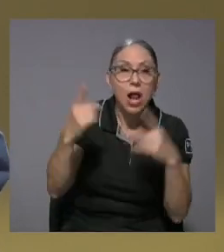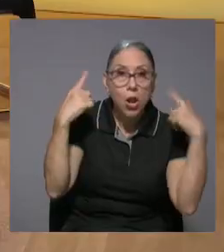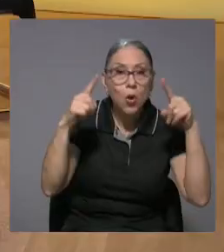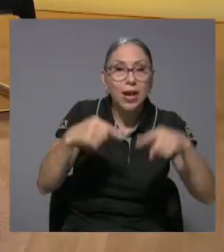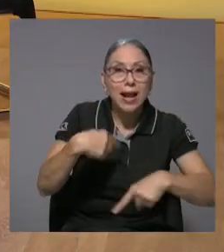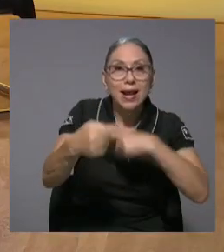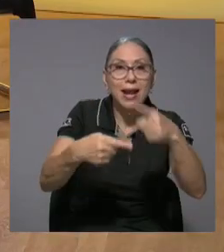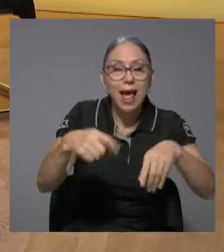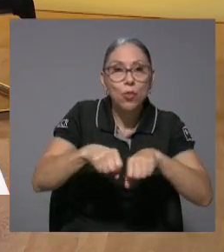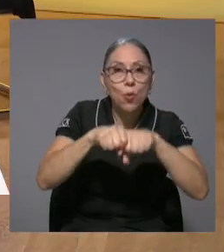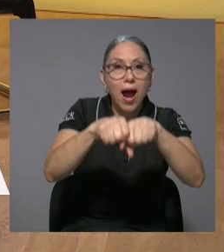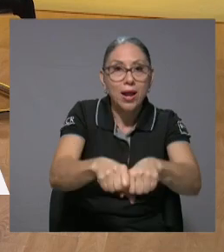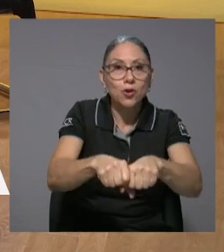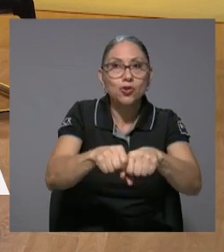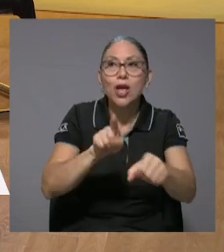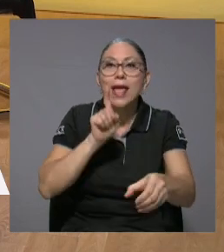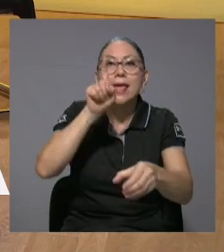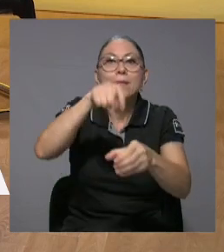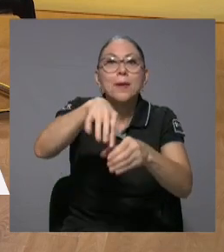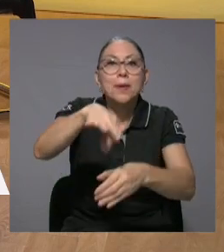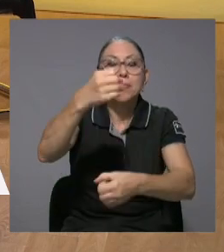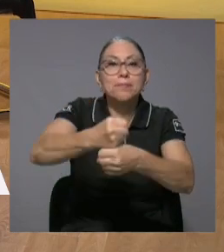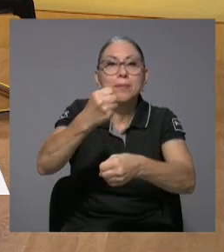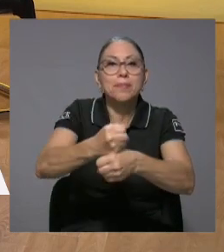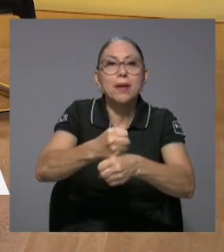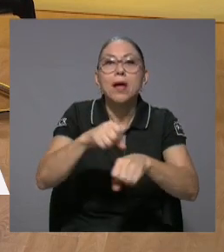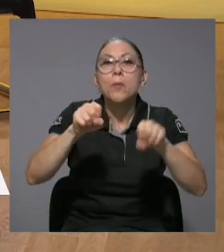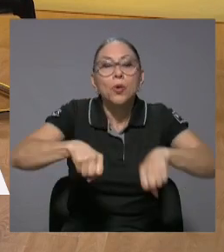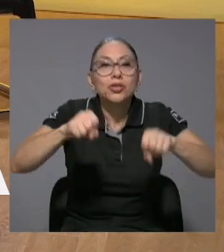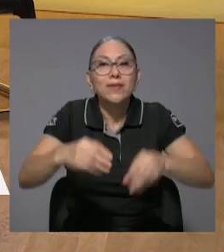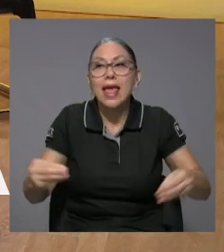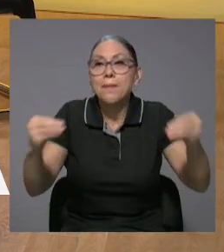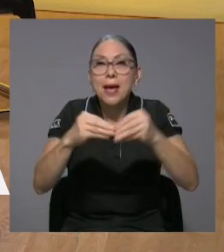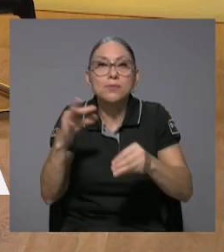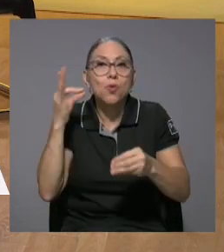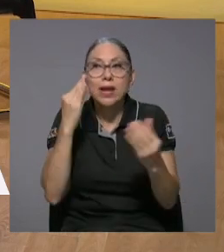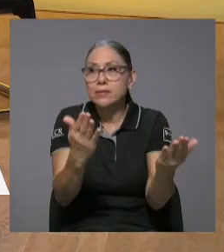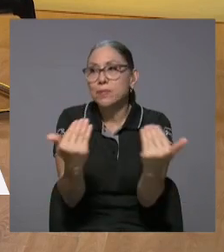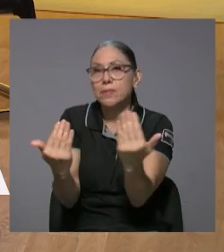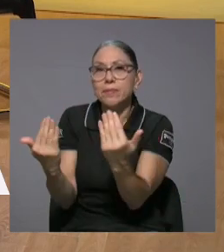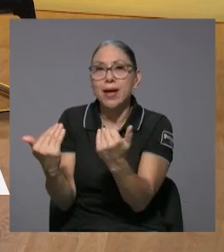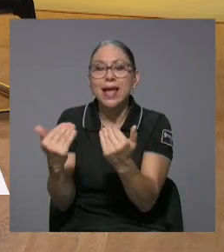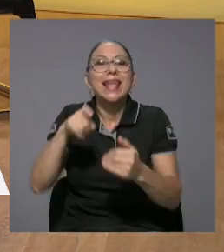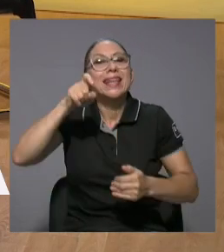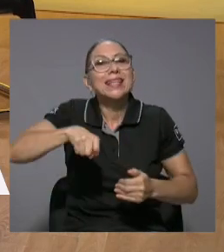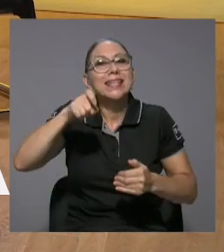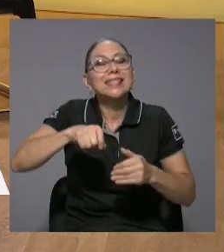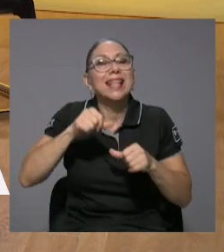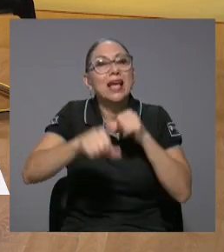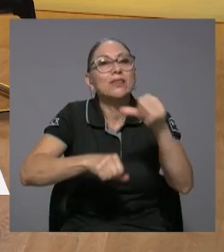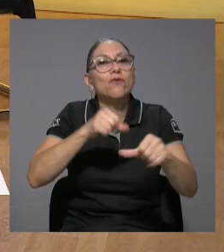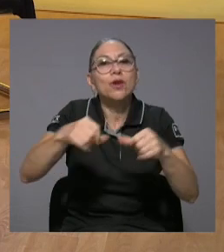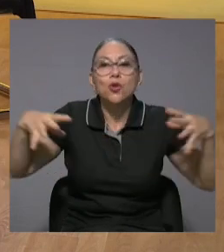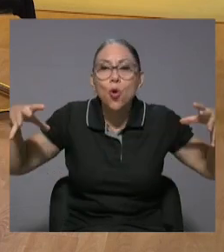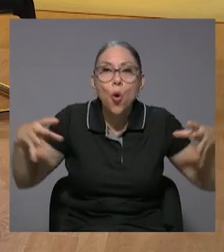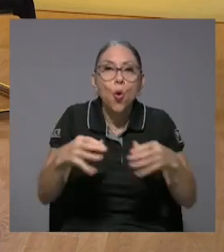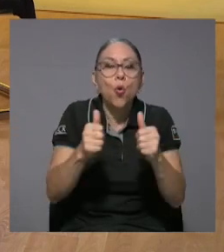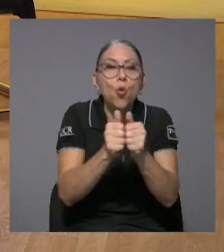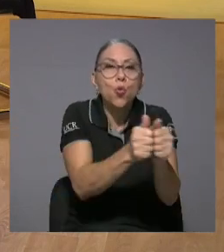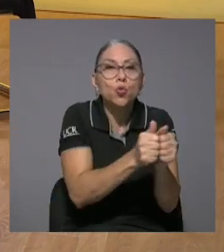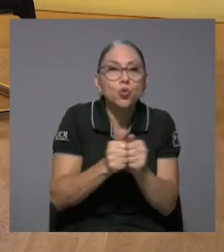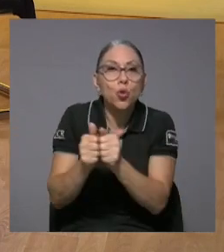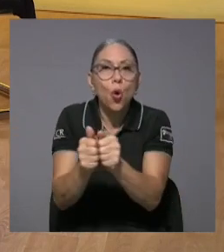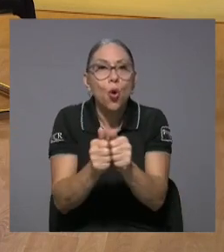laboral. La posibilidad de traer más mujeres a estas áreas requiere un esfuerzo conjunto, no de cada unidad académica, sino de todas las unidades académicas